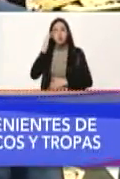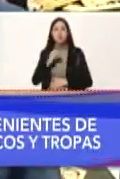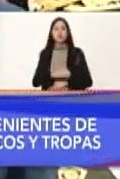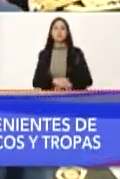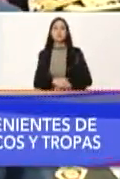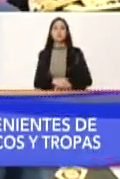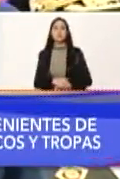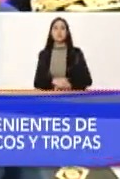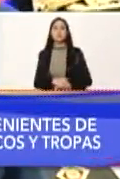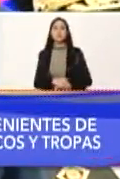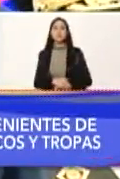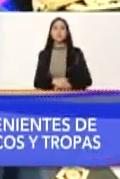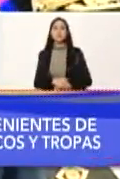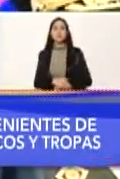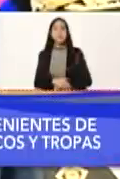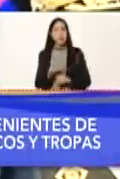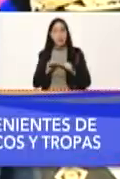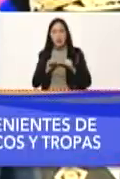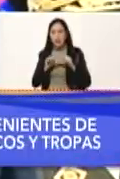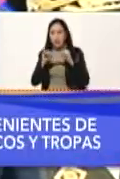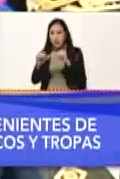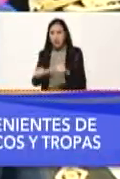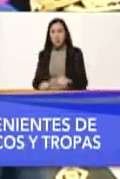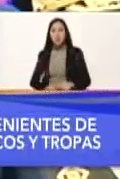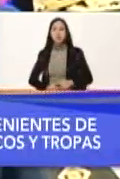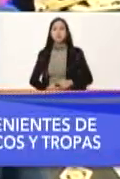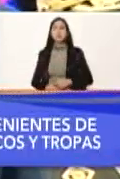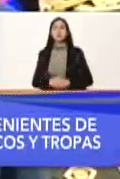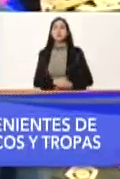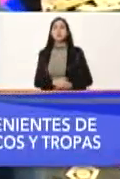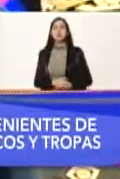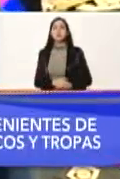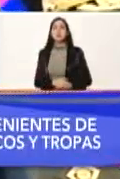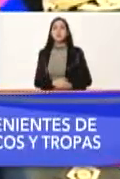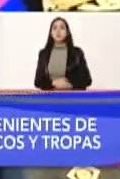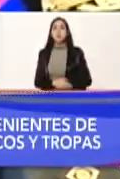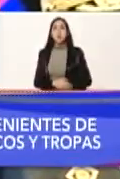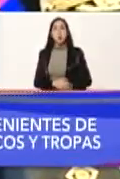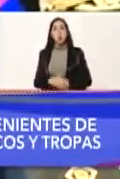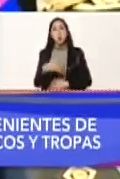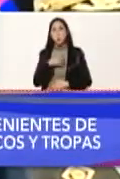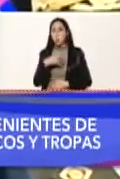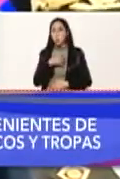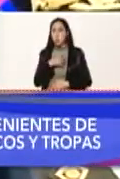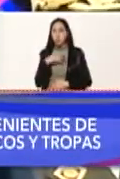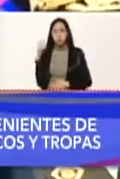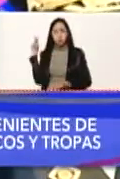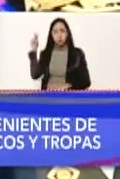coronavirus que aún azota al mundo, no han podido estar hoy